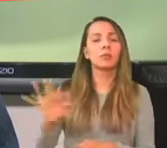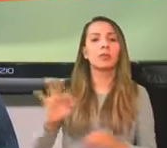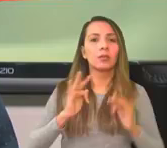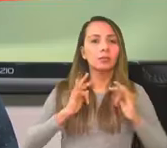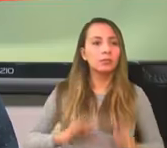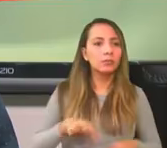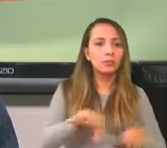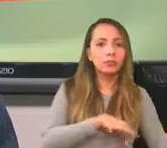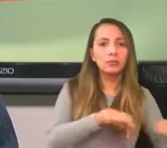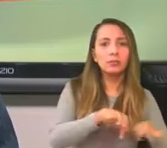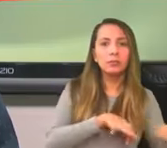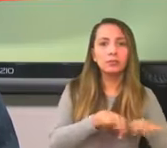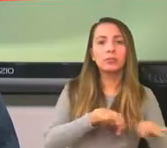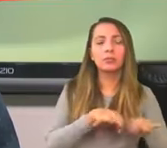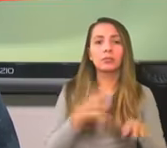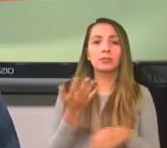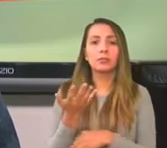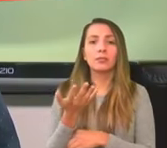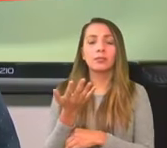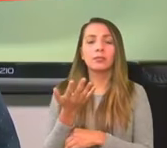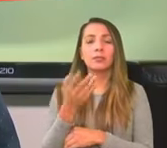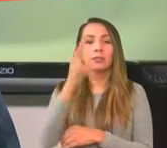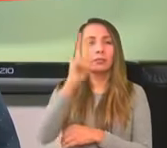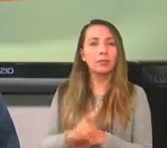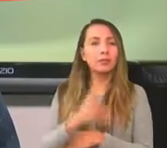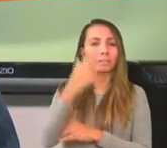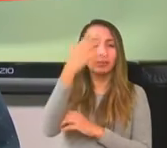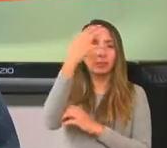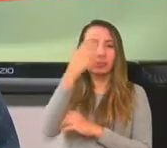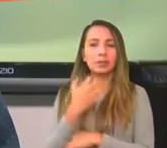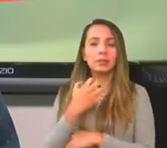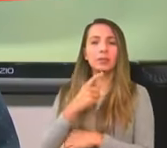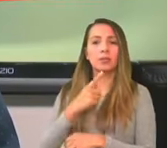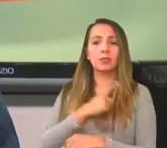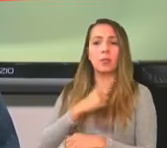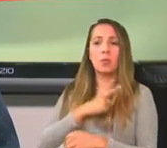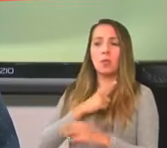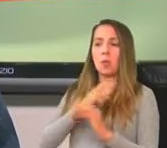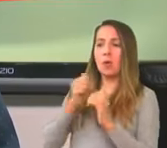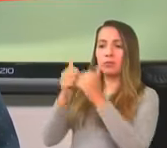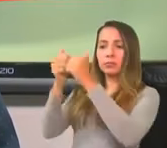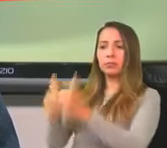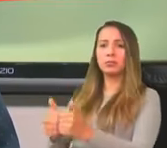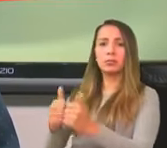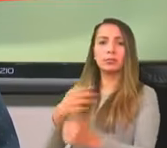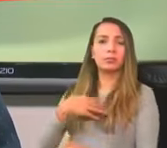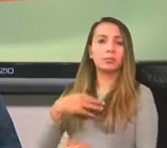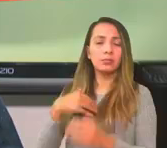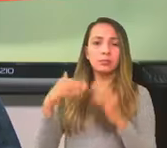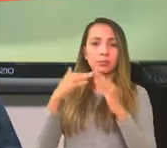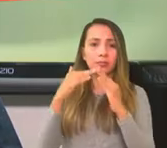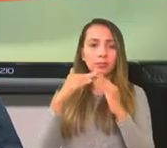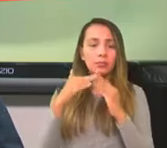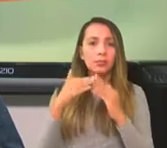trabajo. Es muy triste dejar un hijo solo, y sobre todo